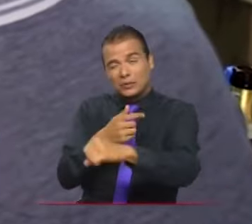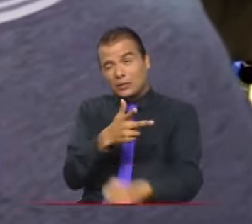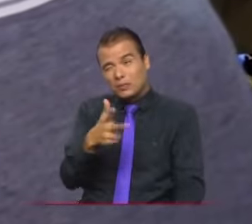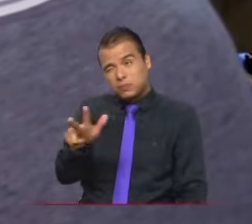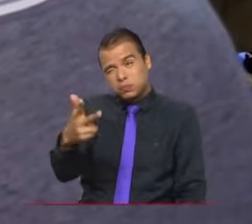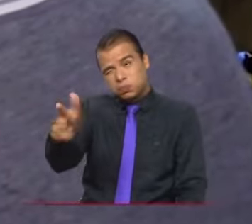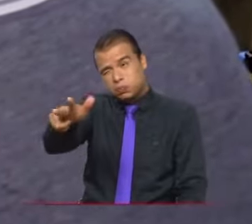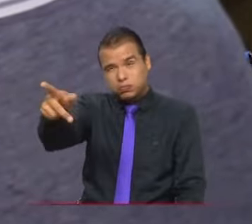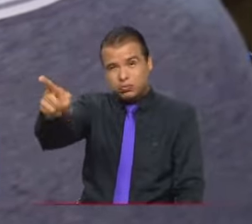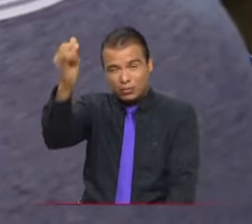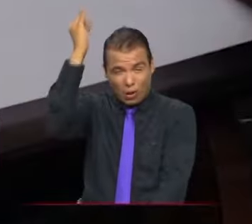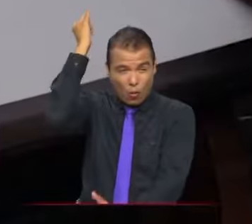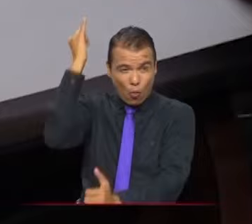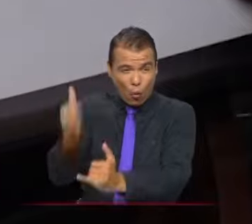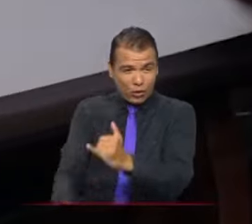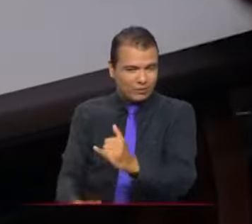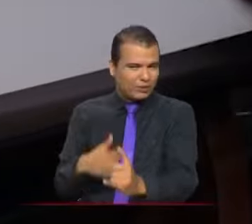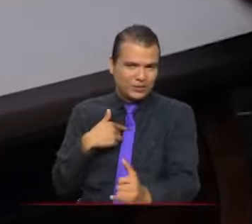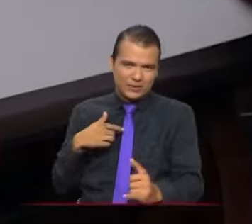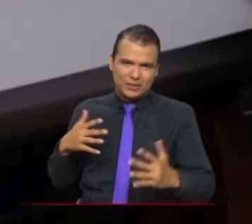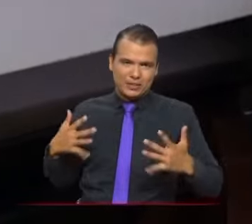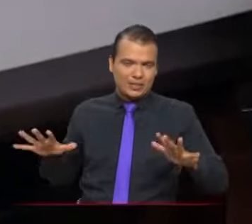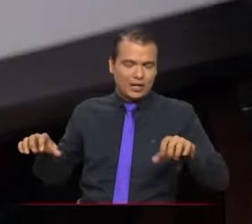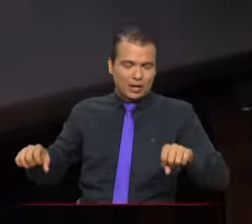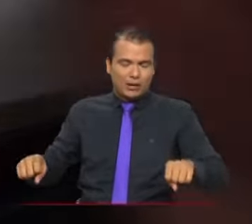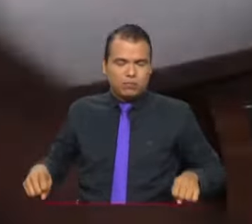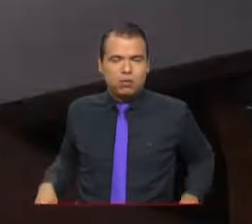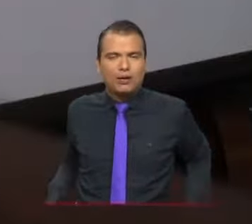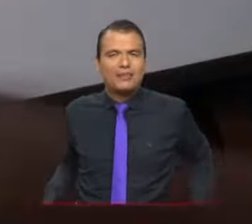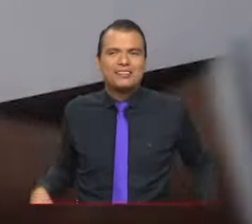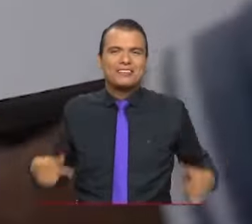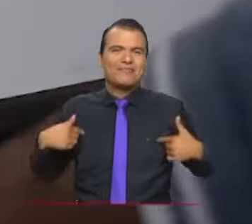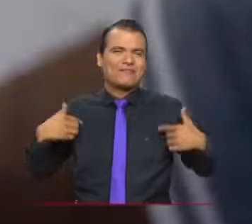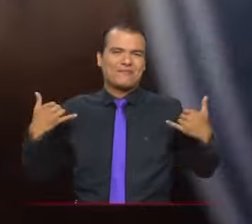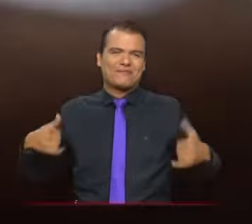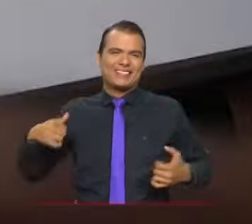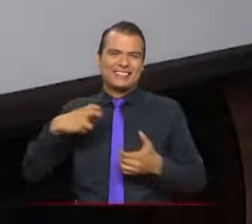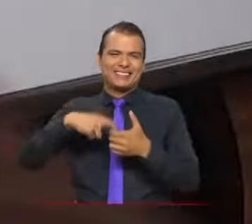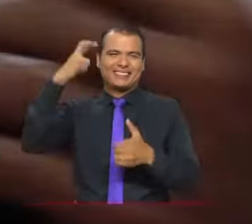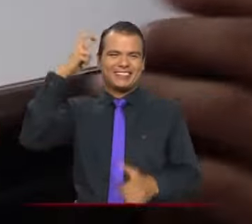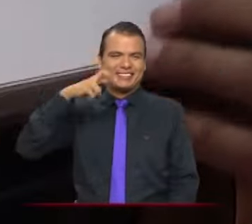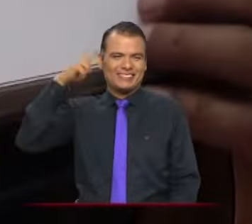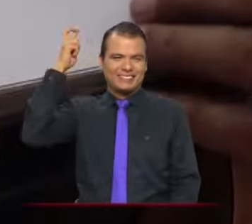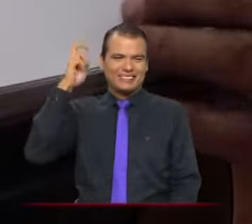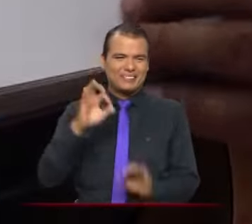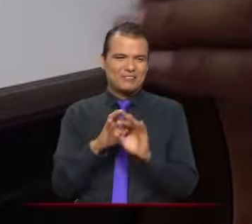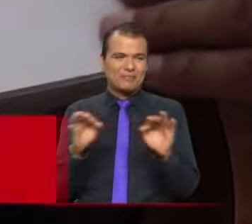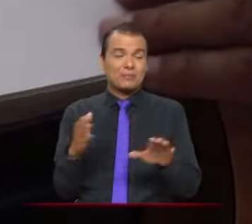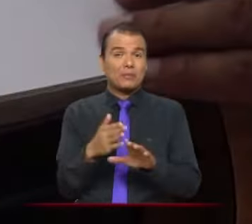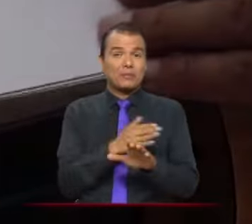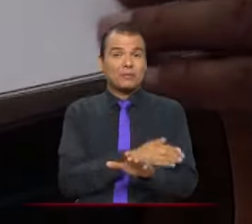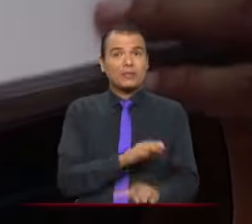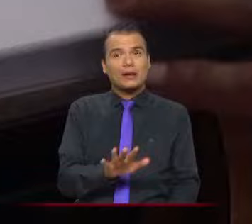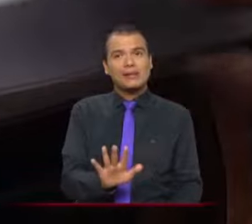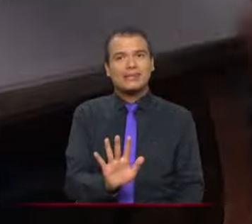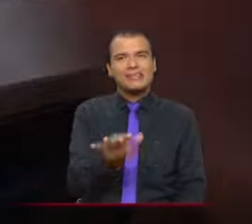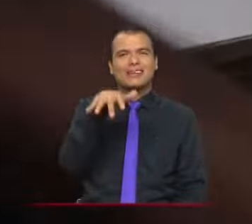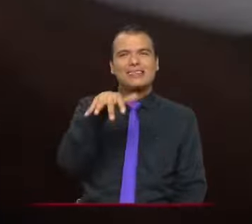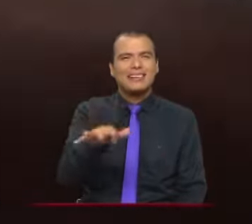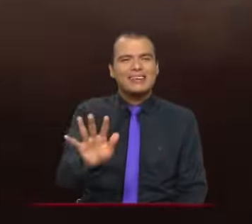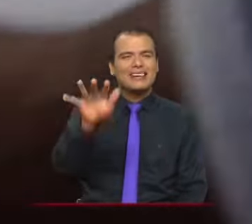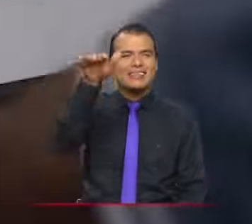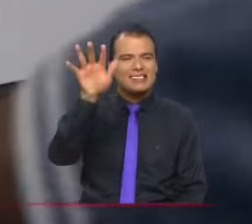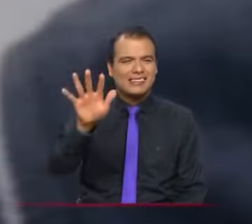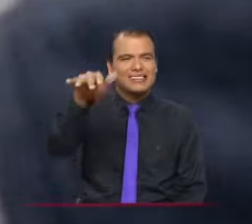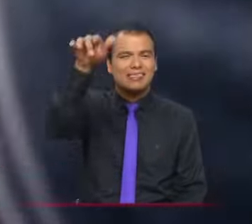Colombia. Ahí yo ya me retiré. Todas las etapas que eran de montaña, como Minas, que